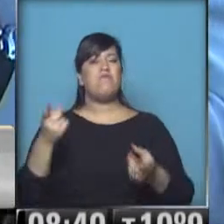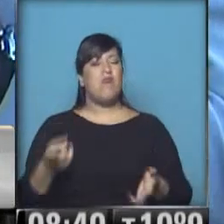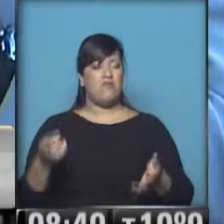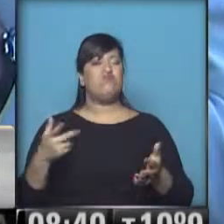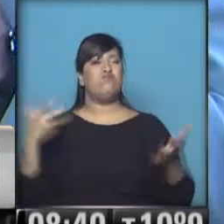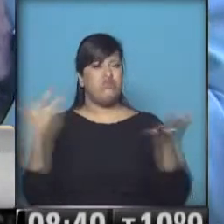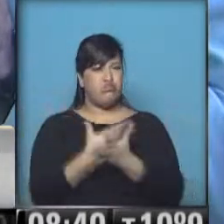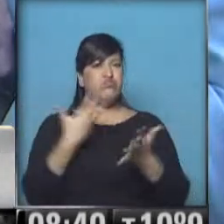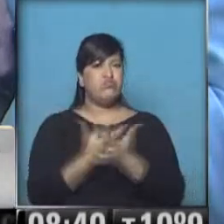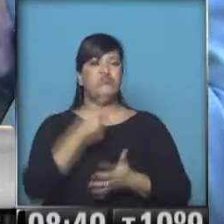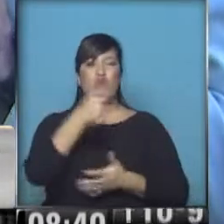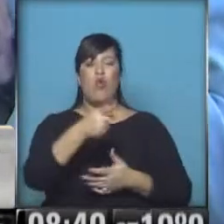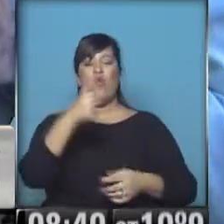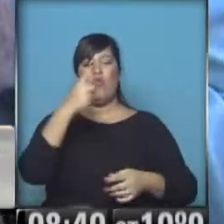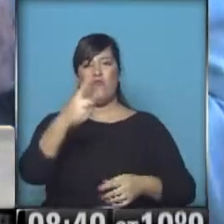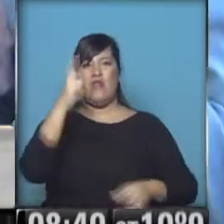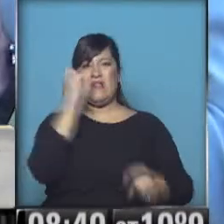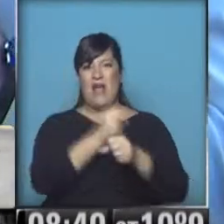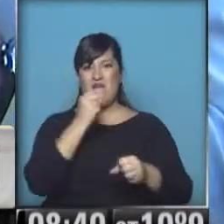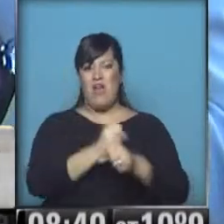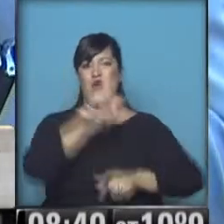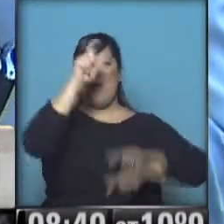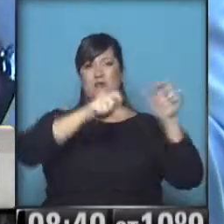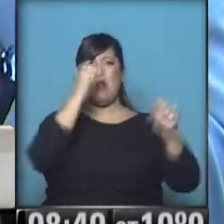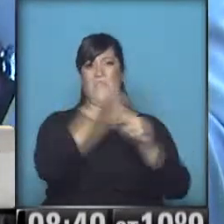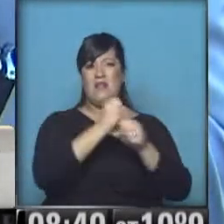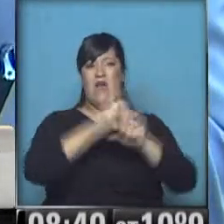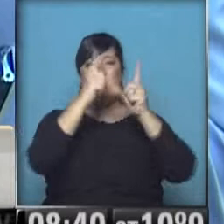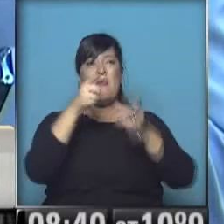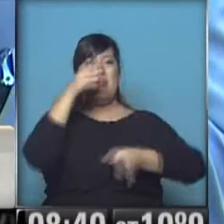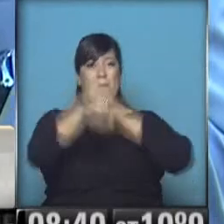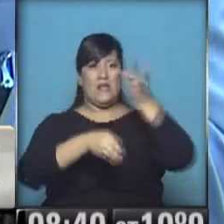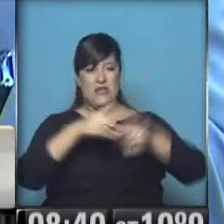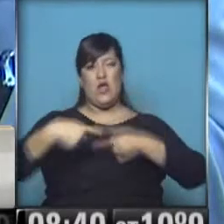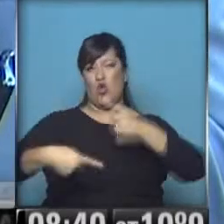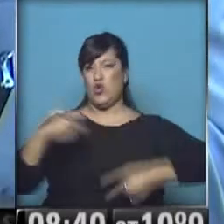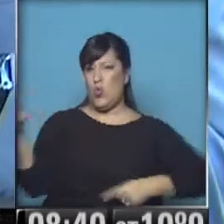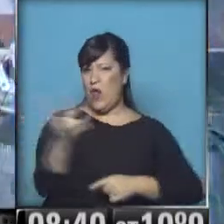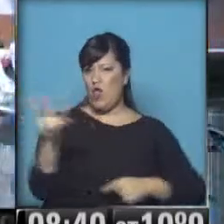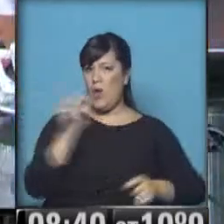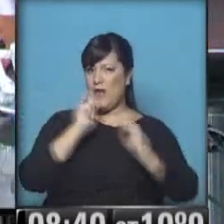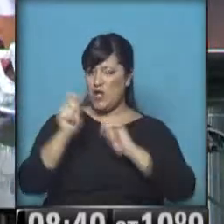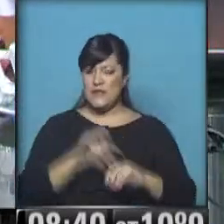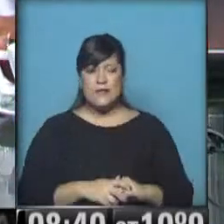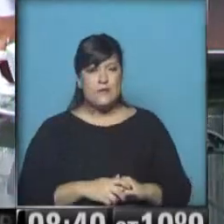seriamente la normalidad del trabajo de profesionales y de pacientes en este lugar. Siguen ustedes. Bien, gracias, Ariel.